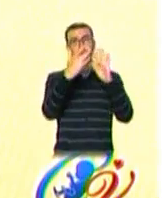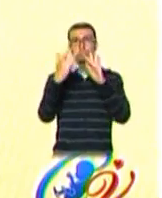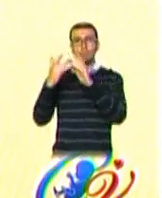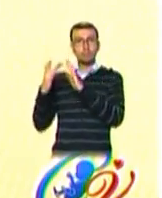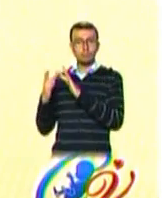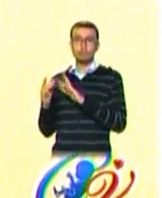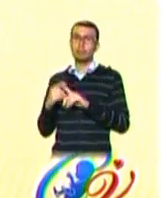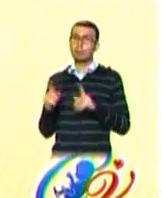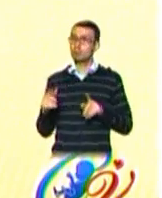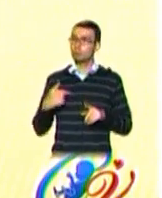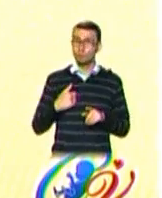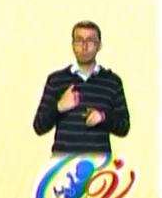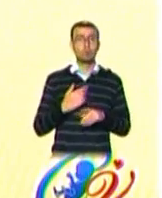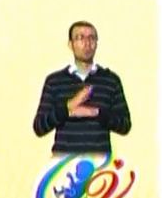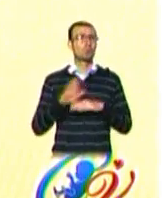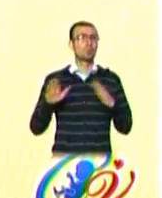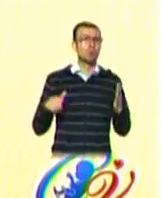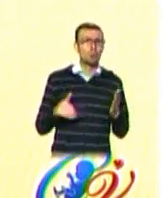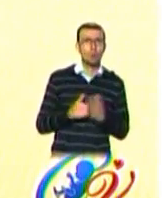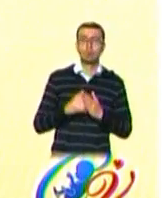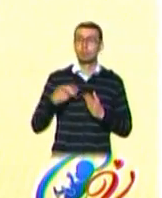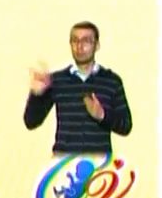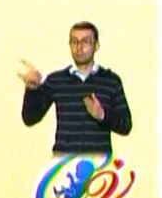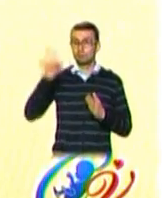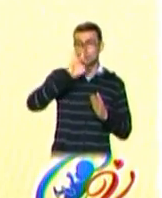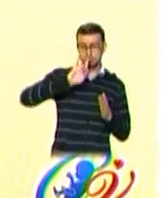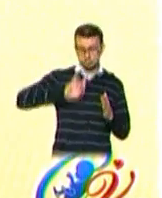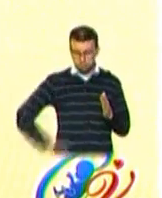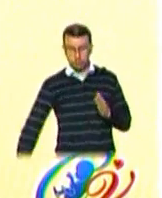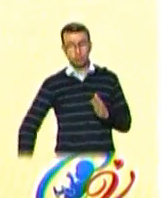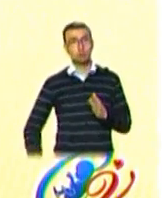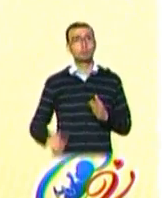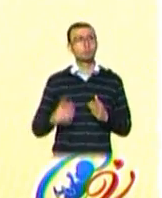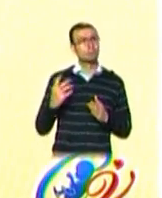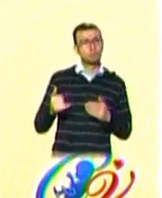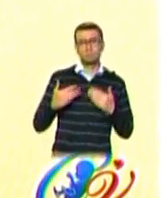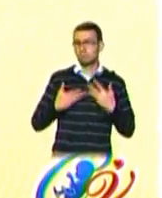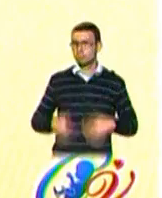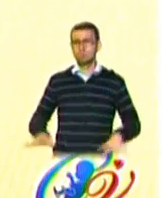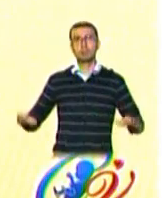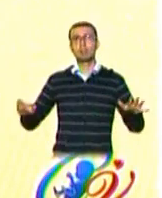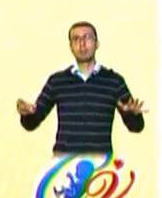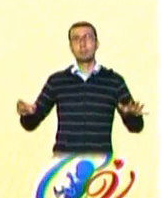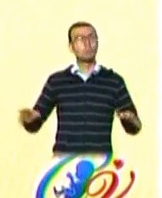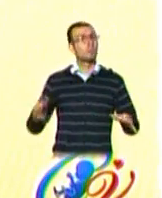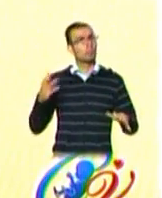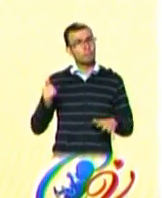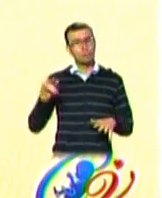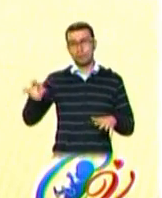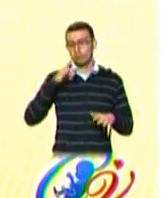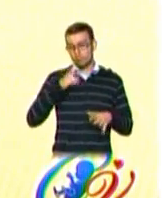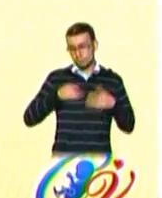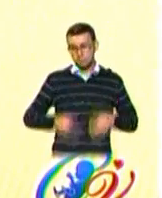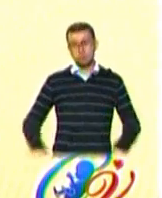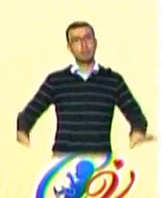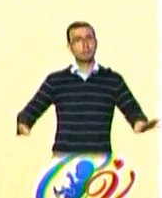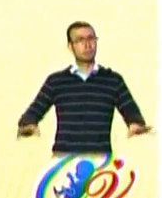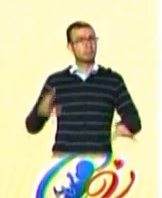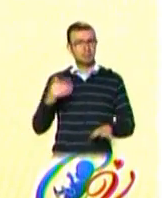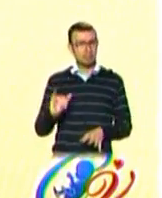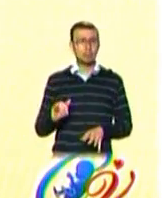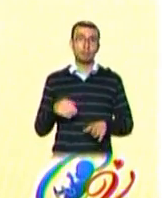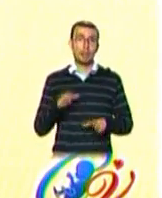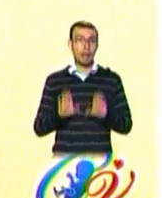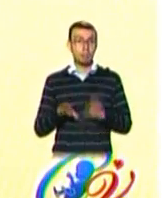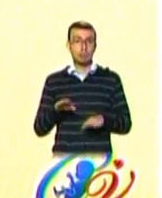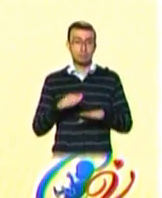hago polo a tierra, cuando yo hago ese pararrayos, yo estoy eliminando, estoy